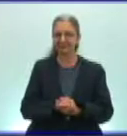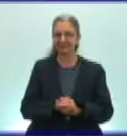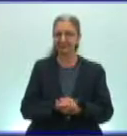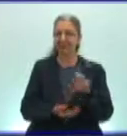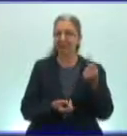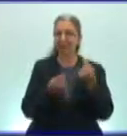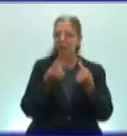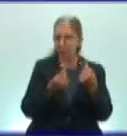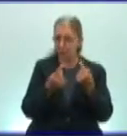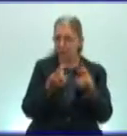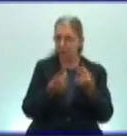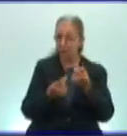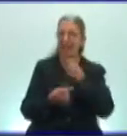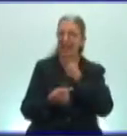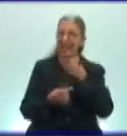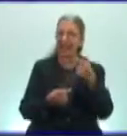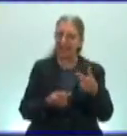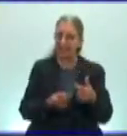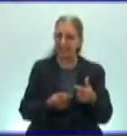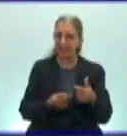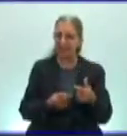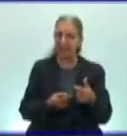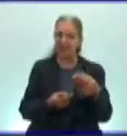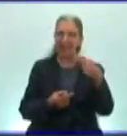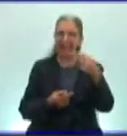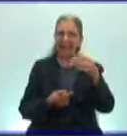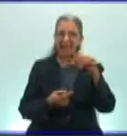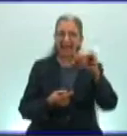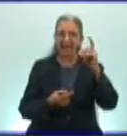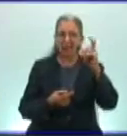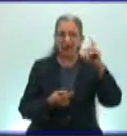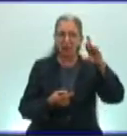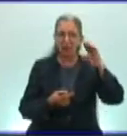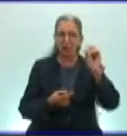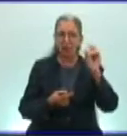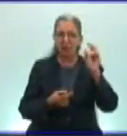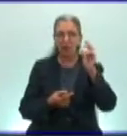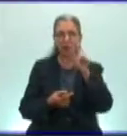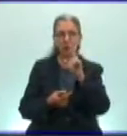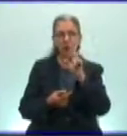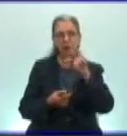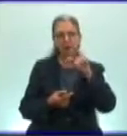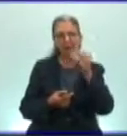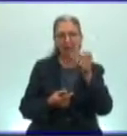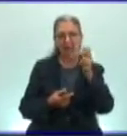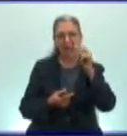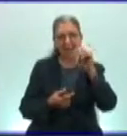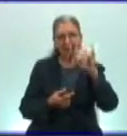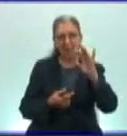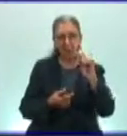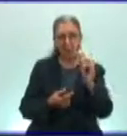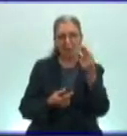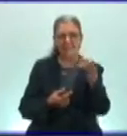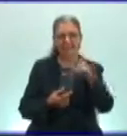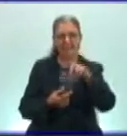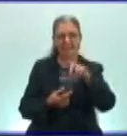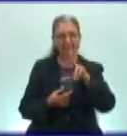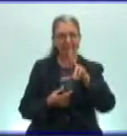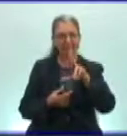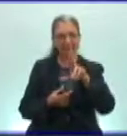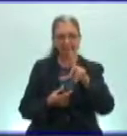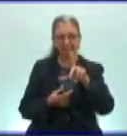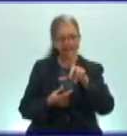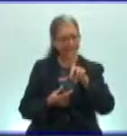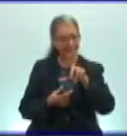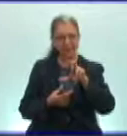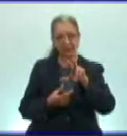Algunos de estos ejemplos son el hidrógeno, el uranio, el plutonio o